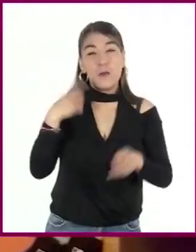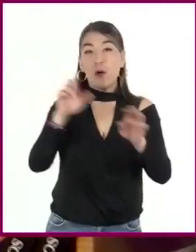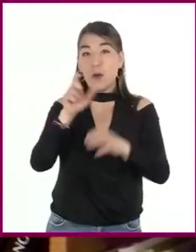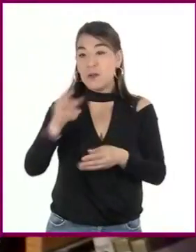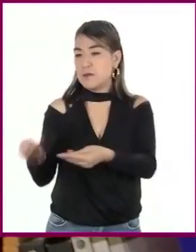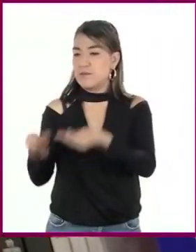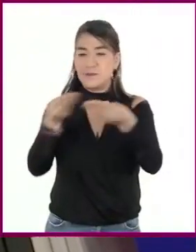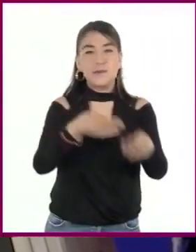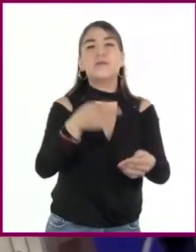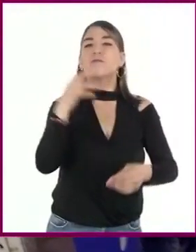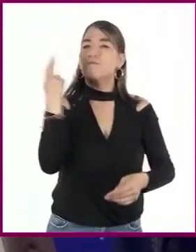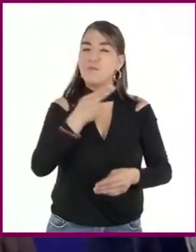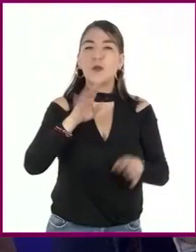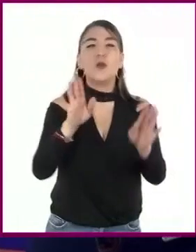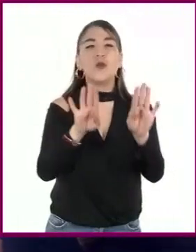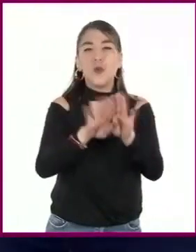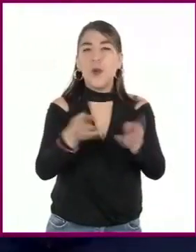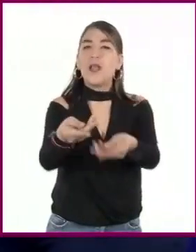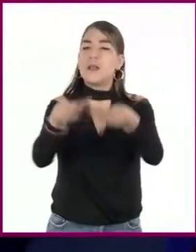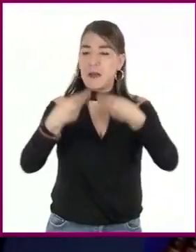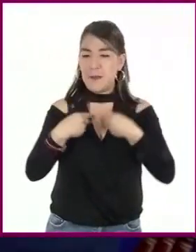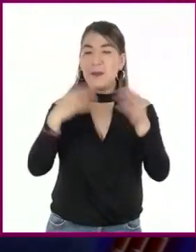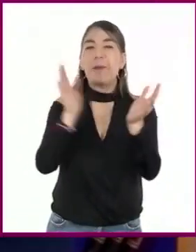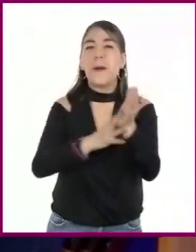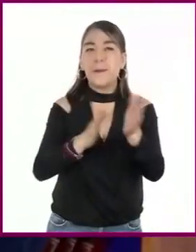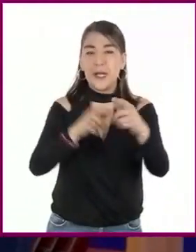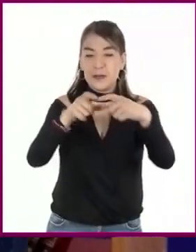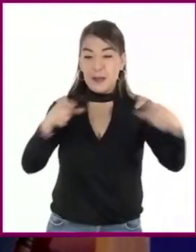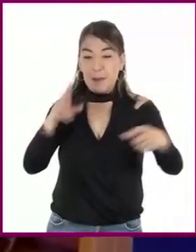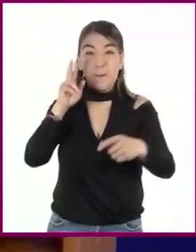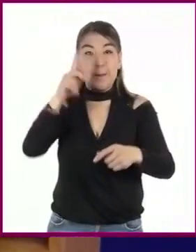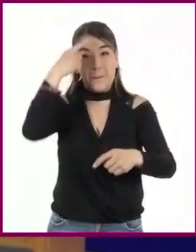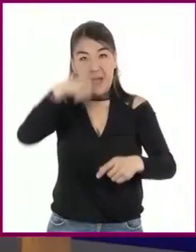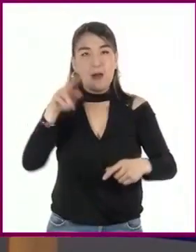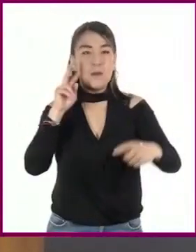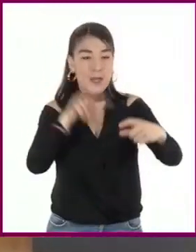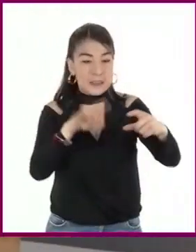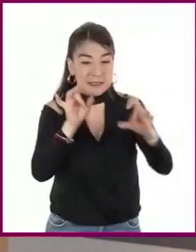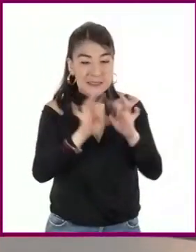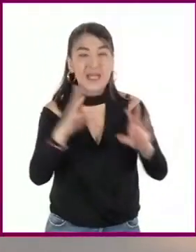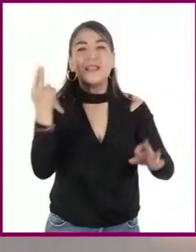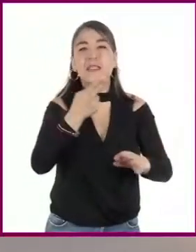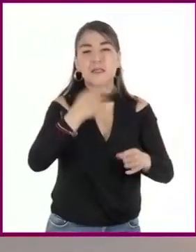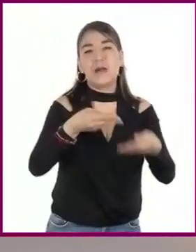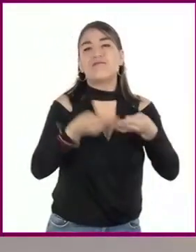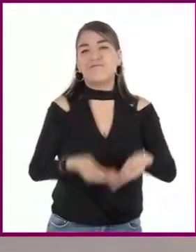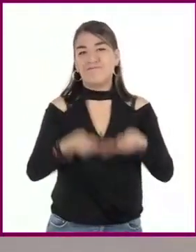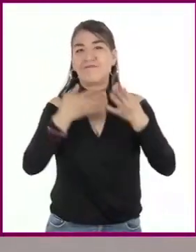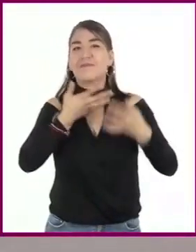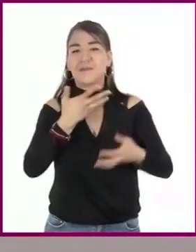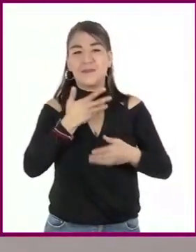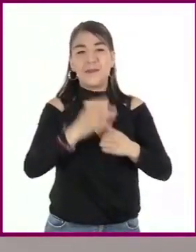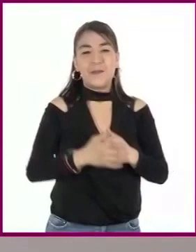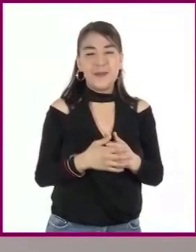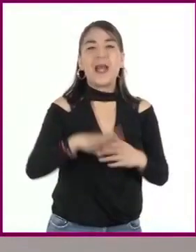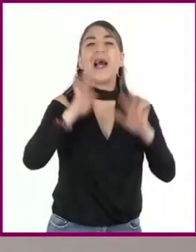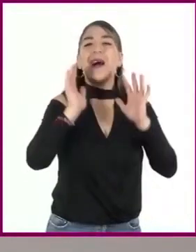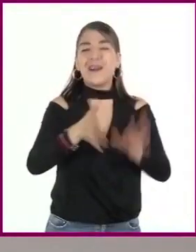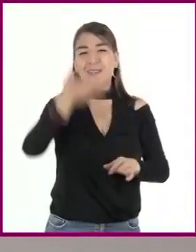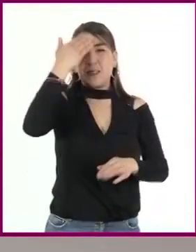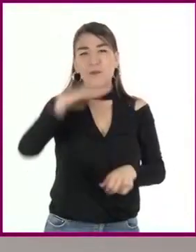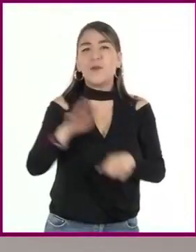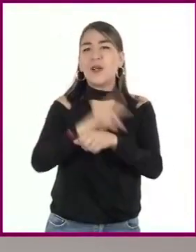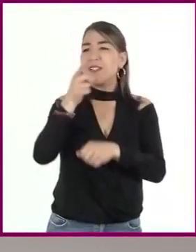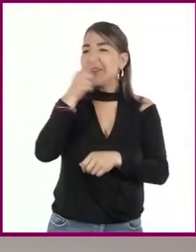constancia de pago o recibo para que tengas un comprobante en caso de necesitarlo. Ya estoy viendo por qué en mi casa